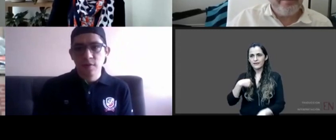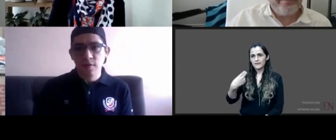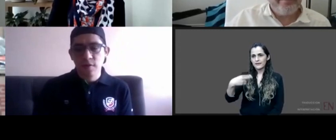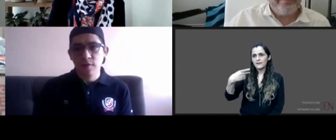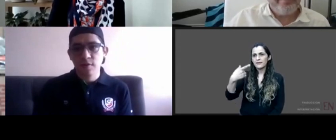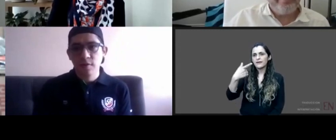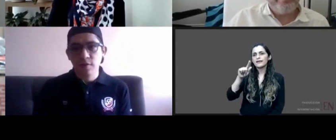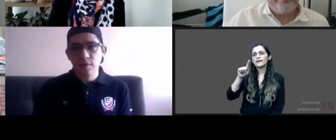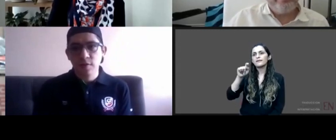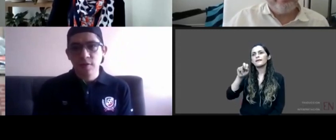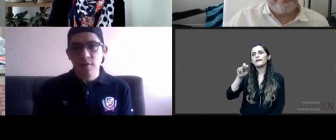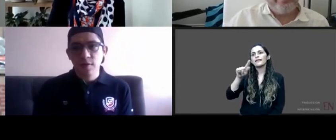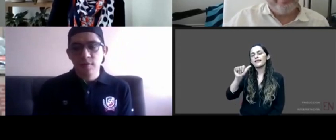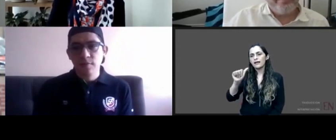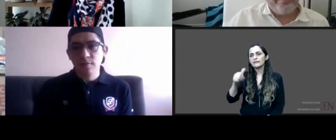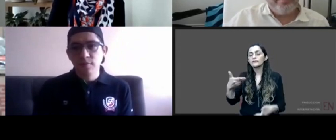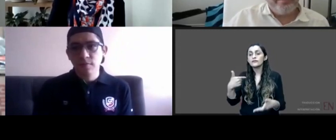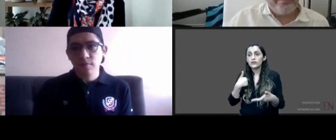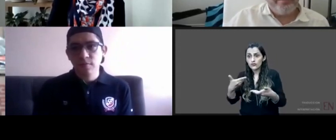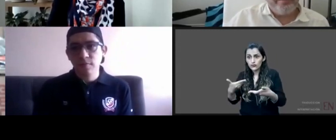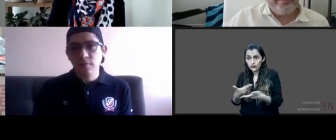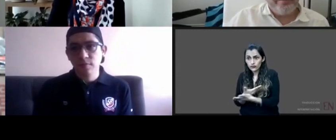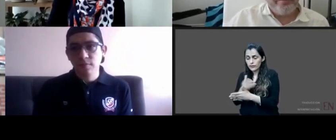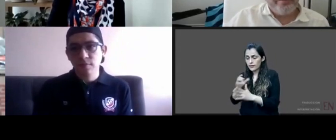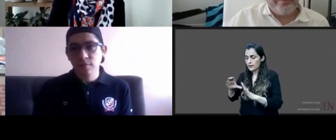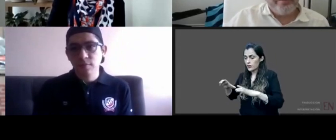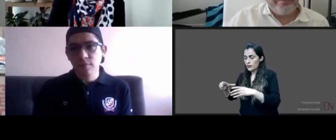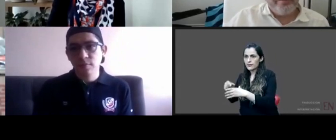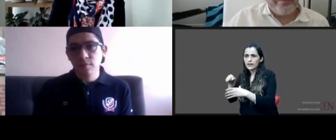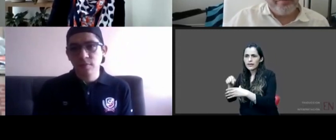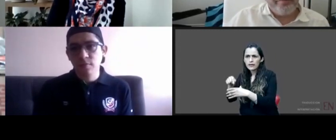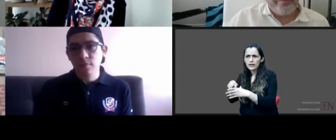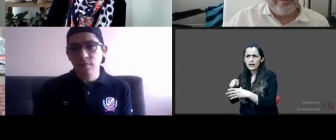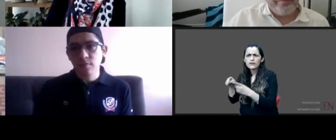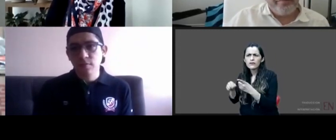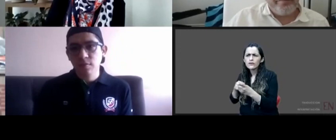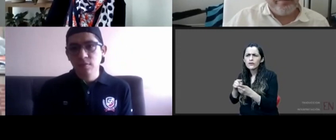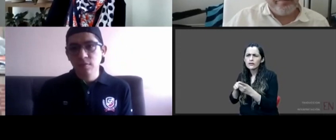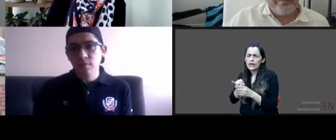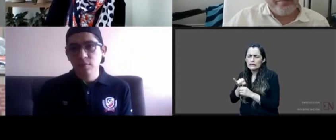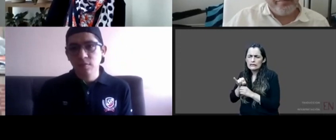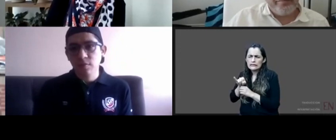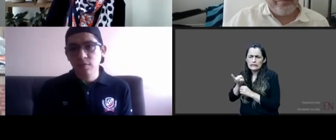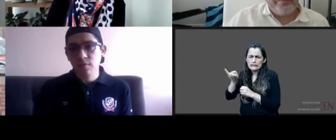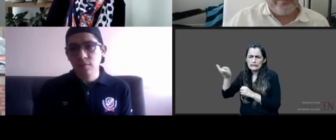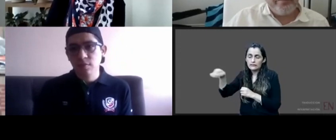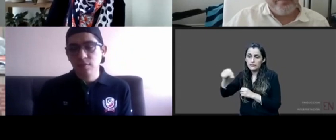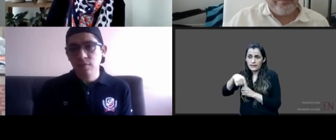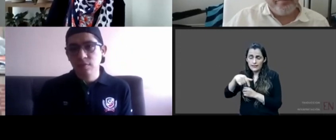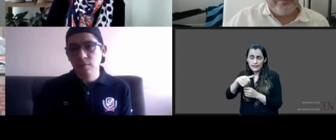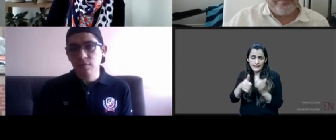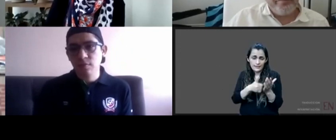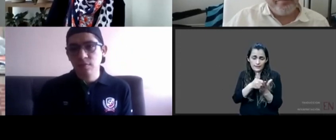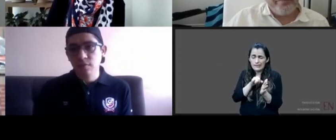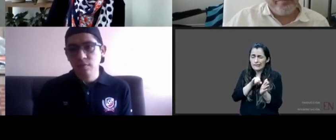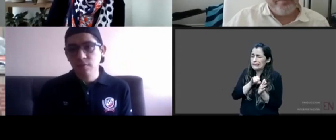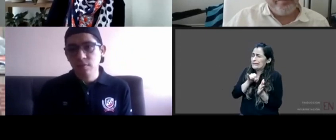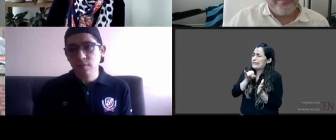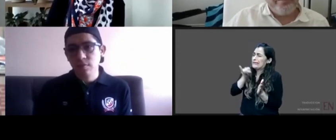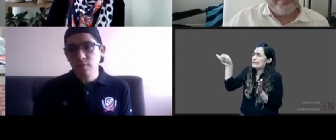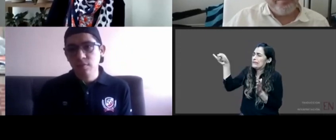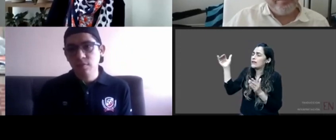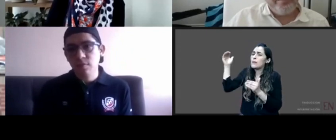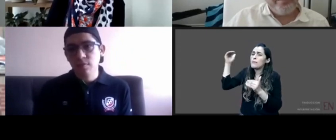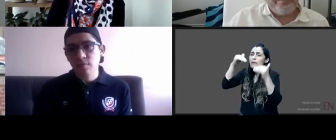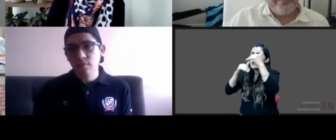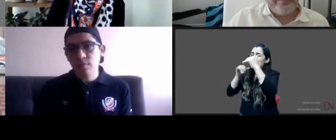Salazar. Nací en una comunidad que se encuentra muy alejada de nuestro México, pasando cerros.